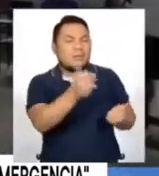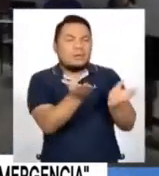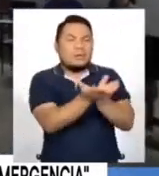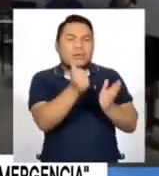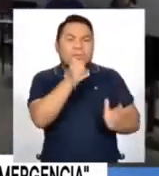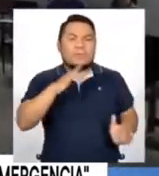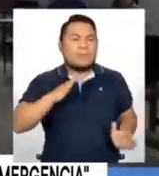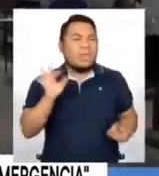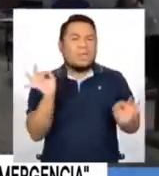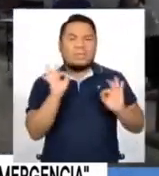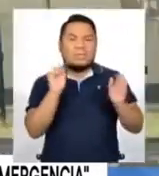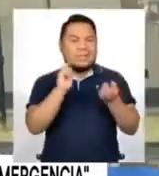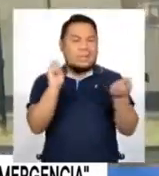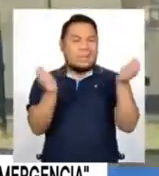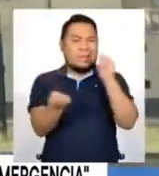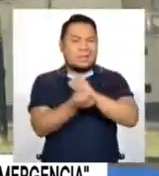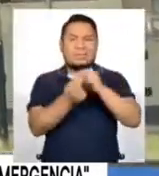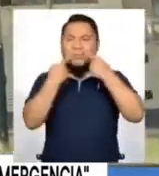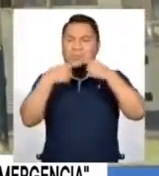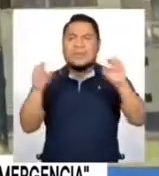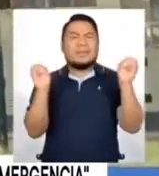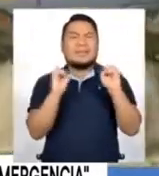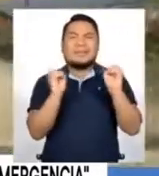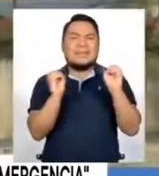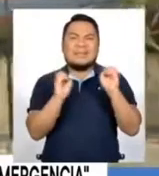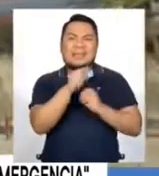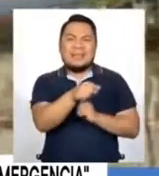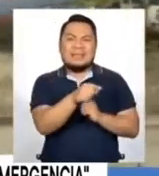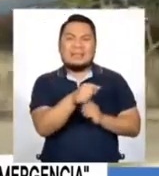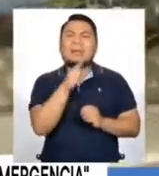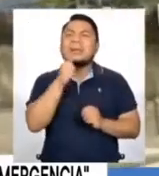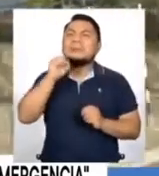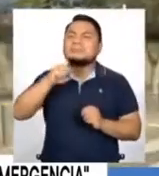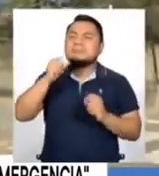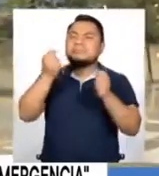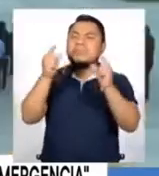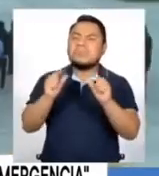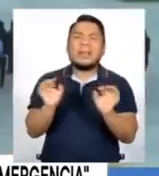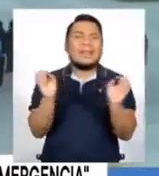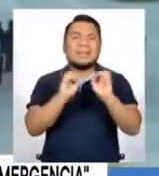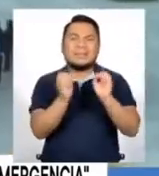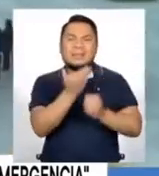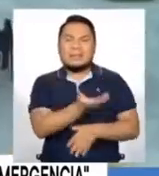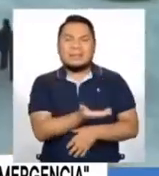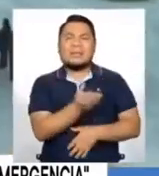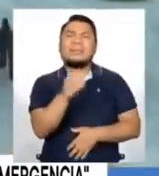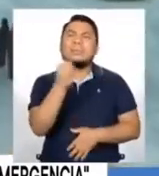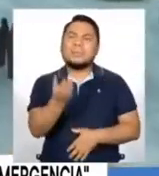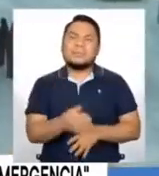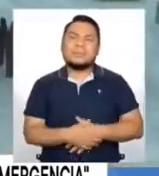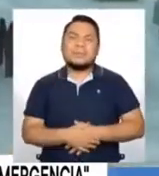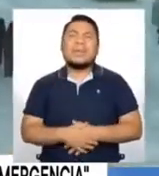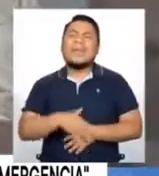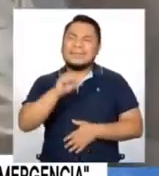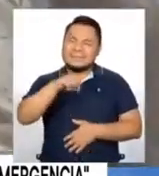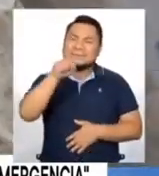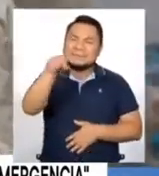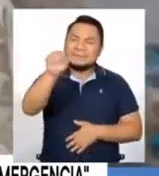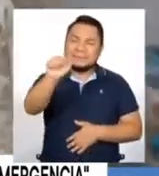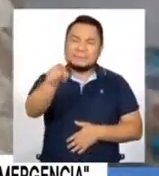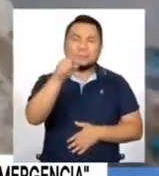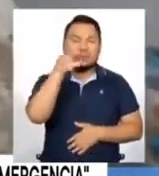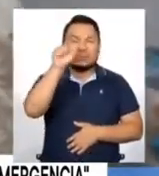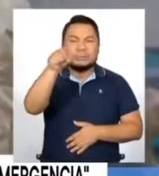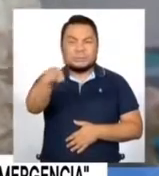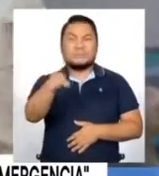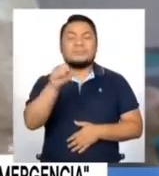van a anunciar ustedes, porque no han hecho ningún anuncio, ¿no? Entonces... Justamente, es lo que te comento, ¿no? Cuando me pones en el centro de los